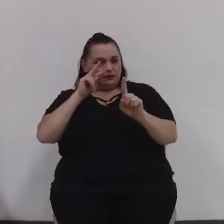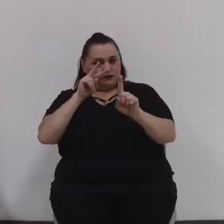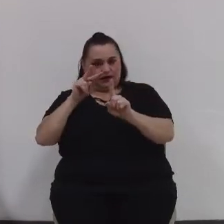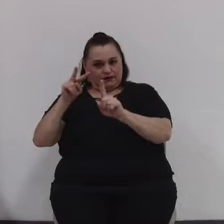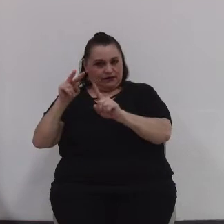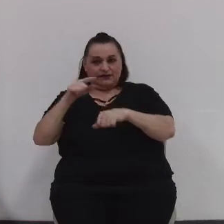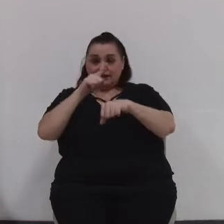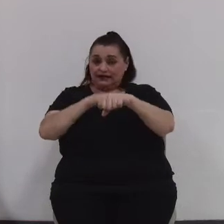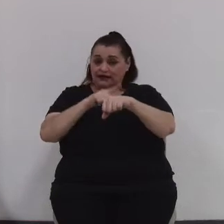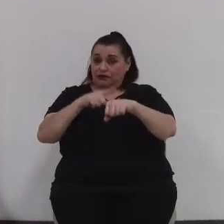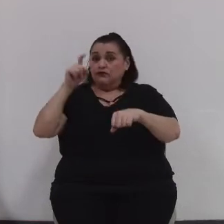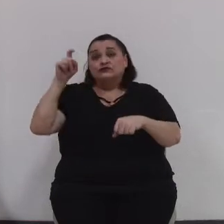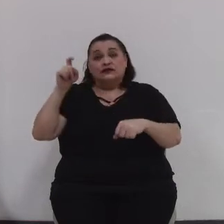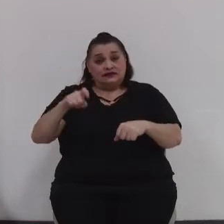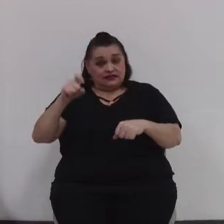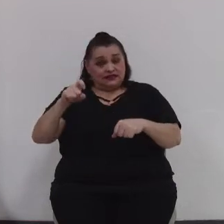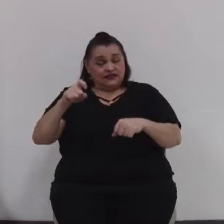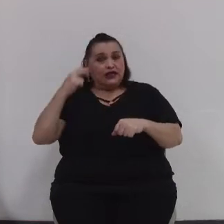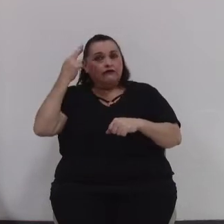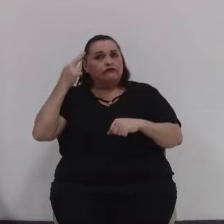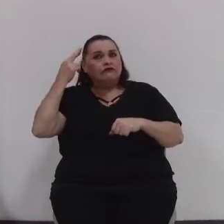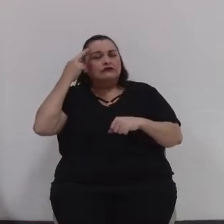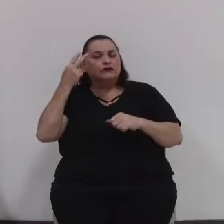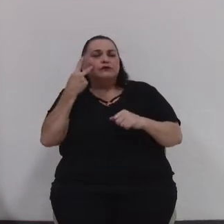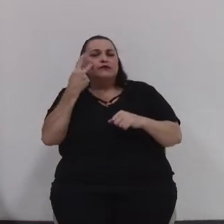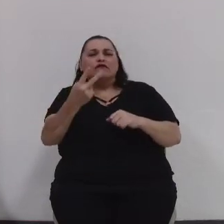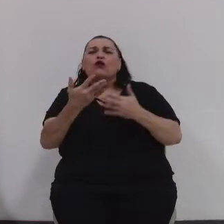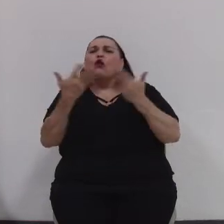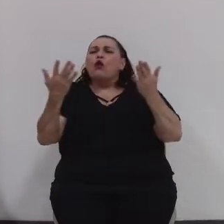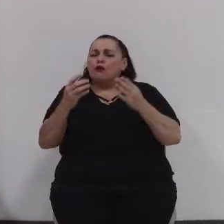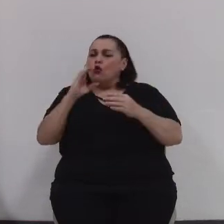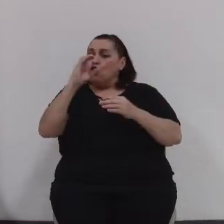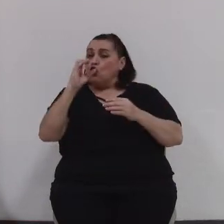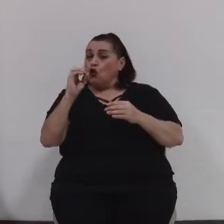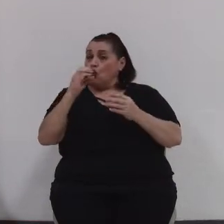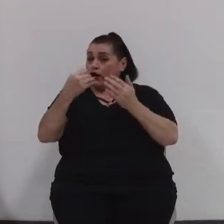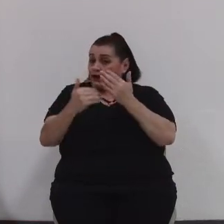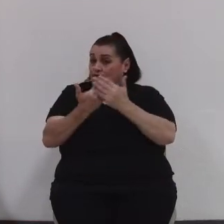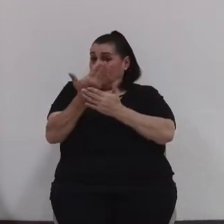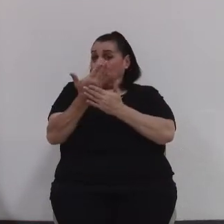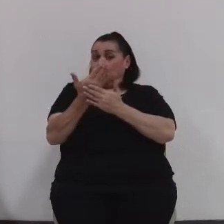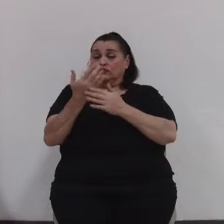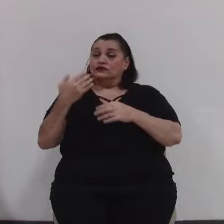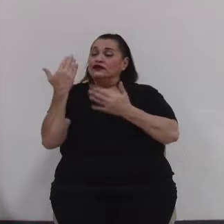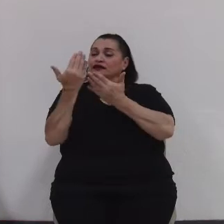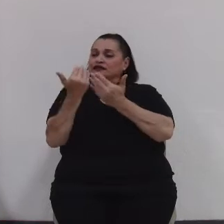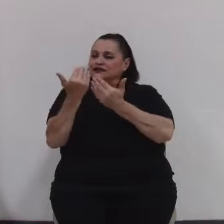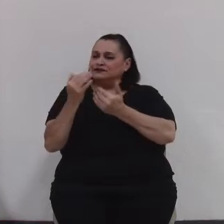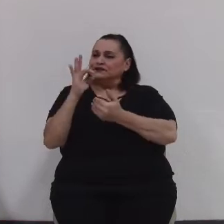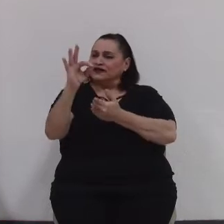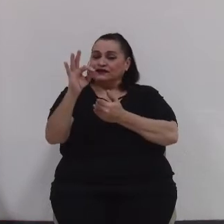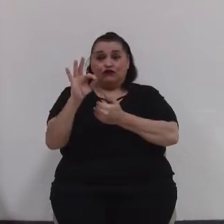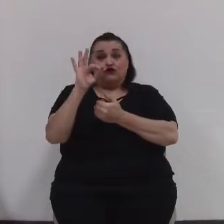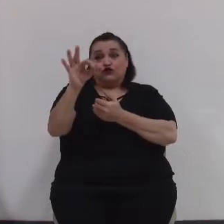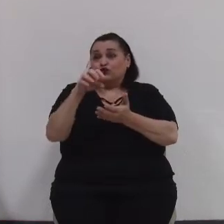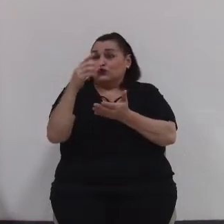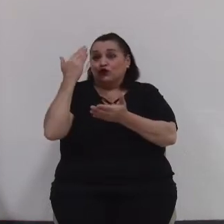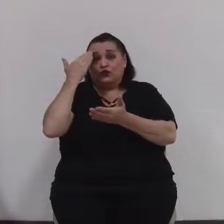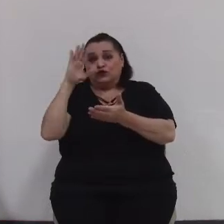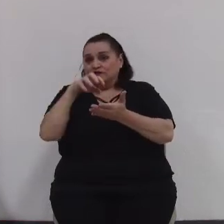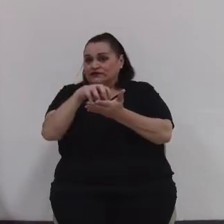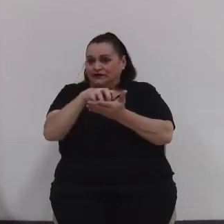estos tiempos que requieren una reflexión para ver cómo co-creamos esperanza y navegamos de este futuro incierto.